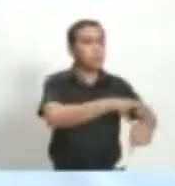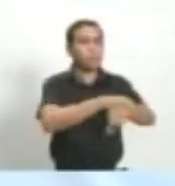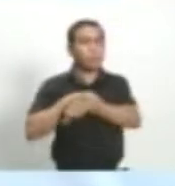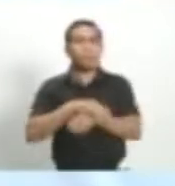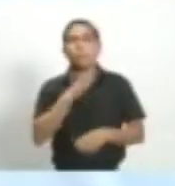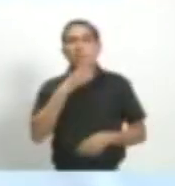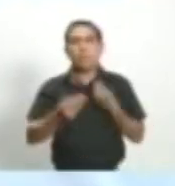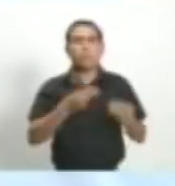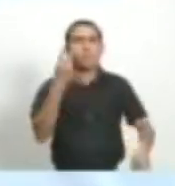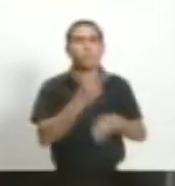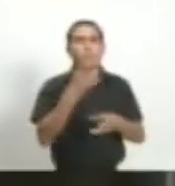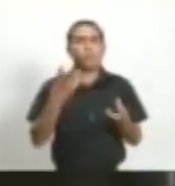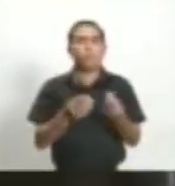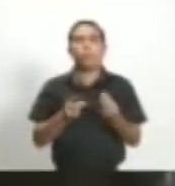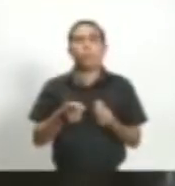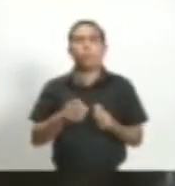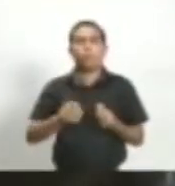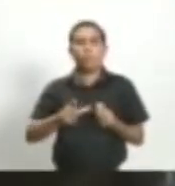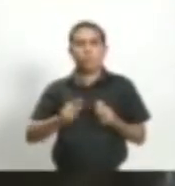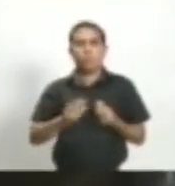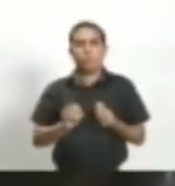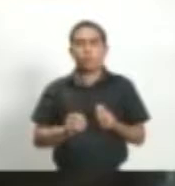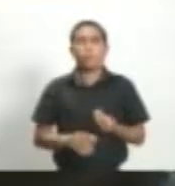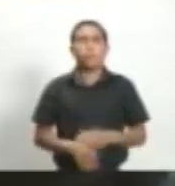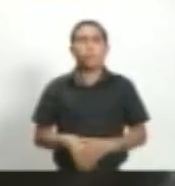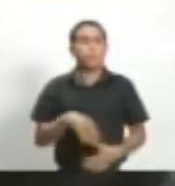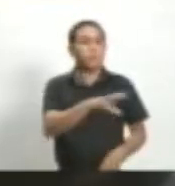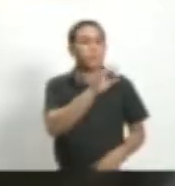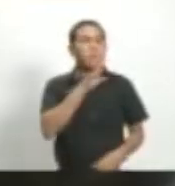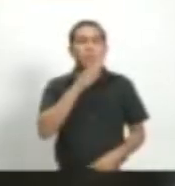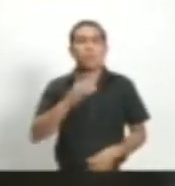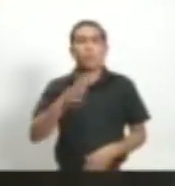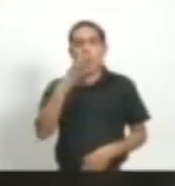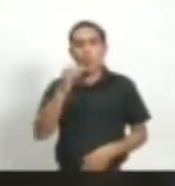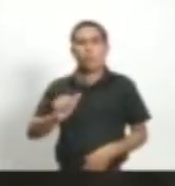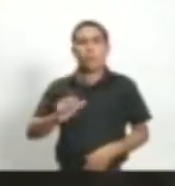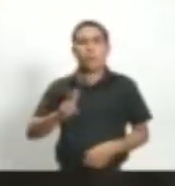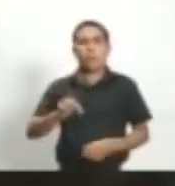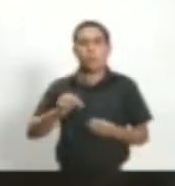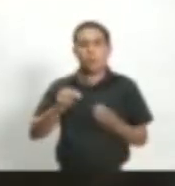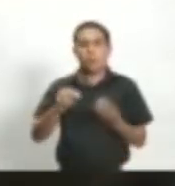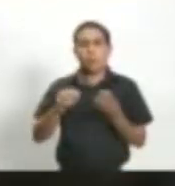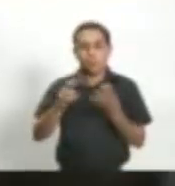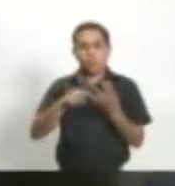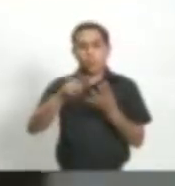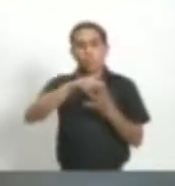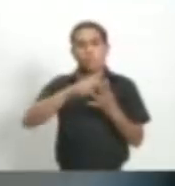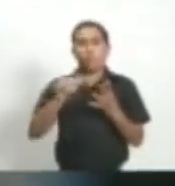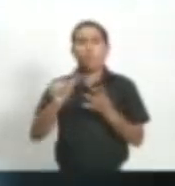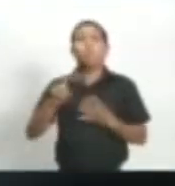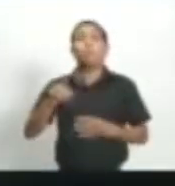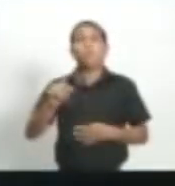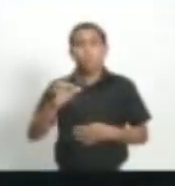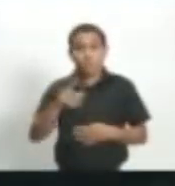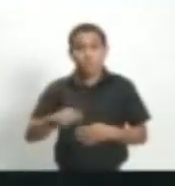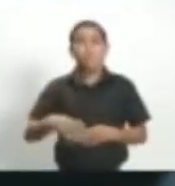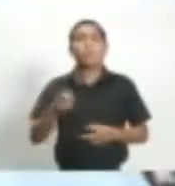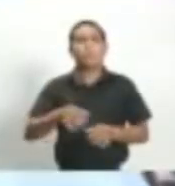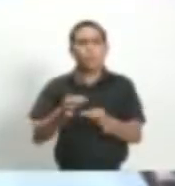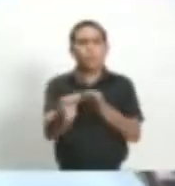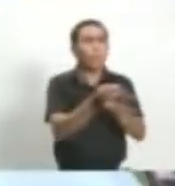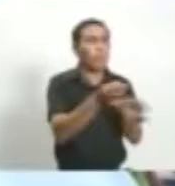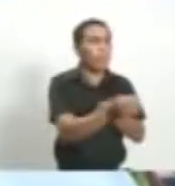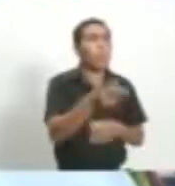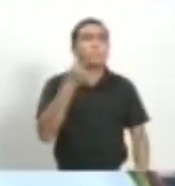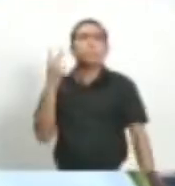estructura criminal del Clan del Golfo. Entre los capturados están alias Andrés, jefe financiero del Clan del Golfo en las regiones del San Jorge y La Mojana.